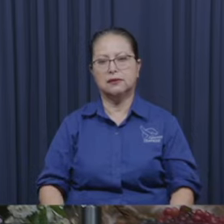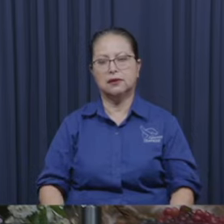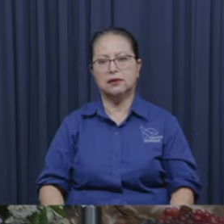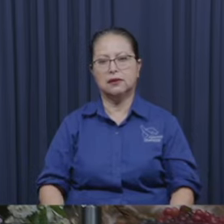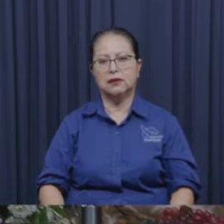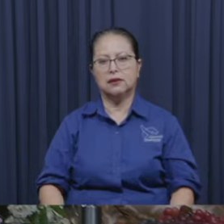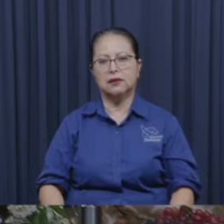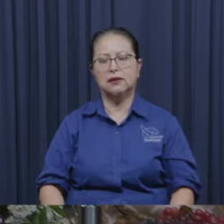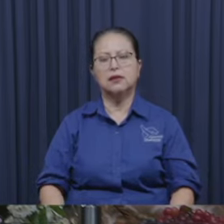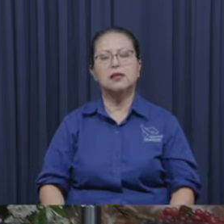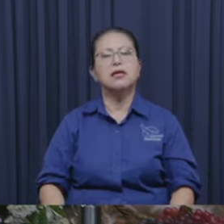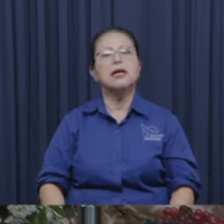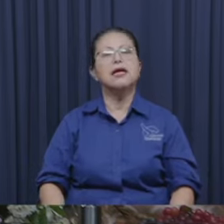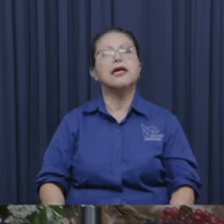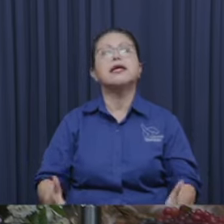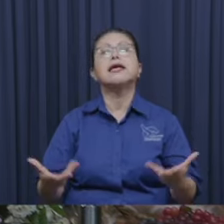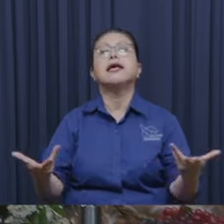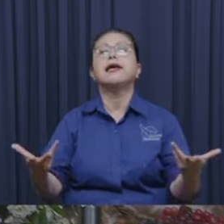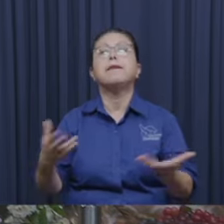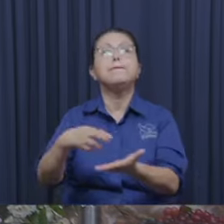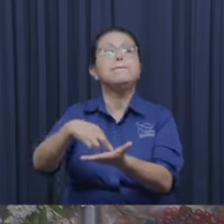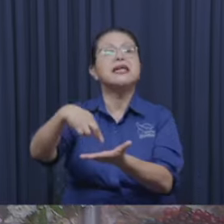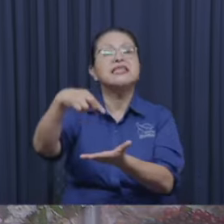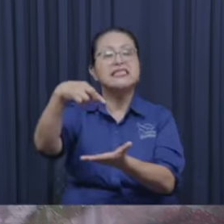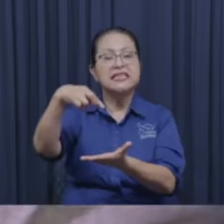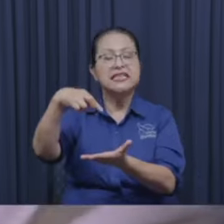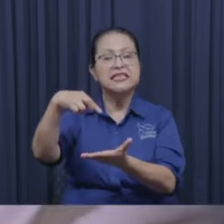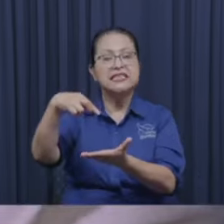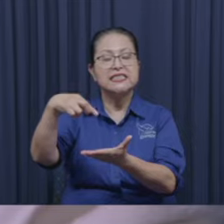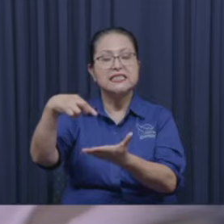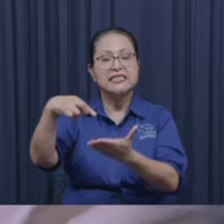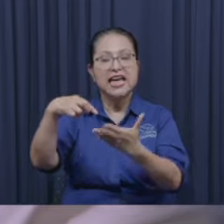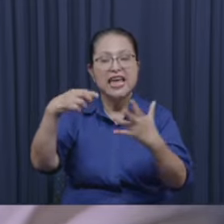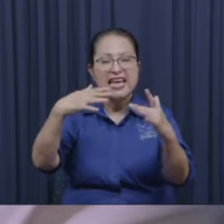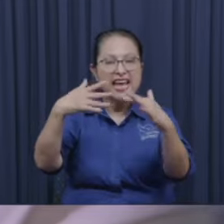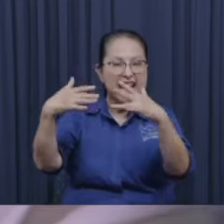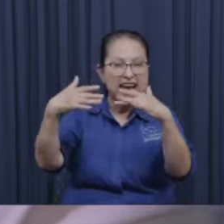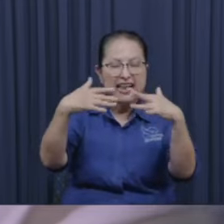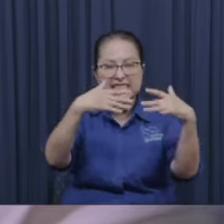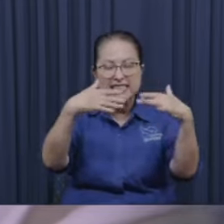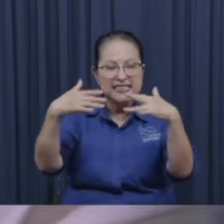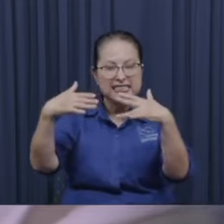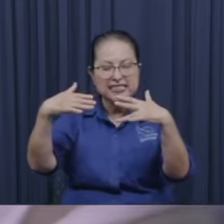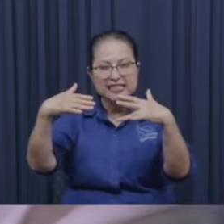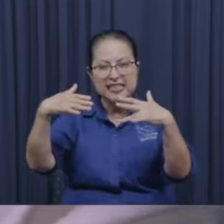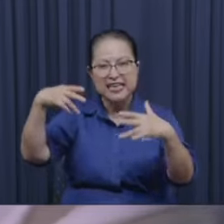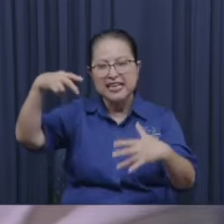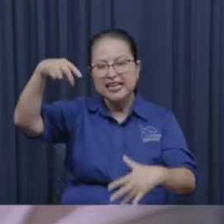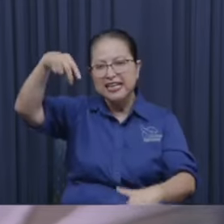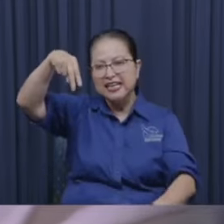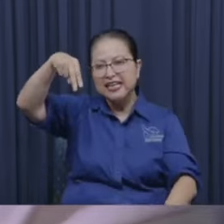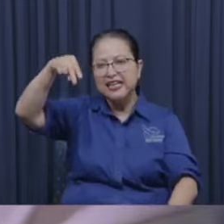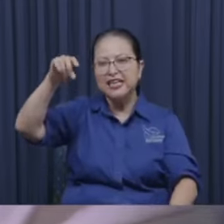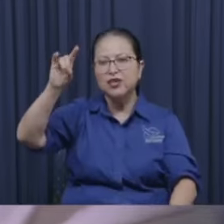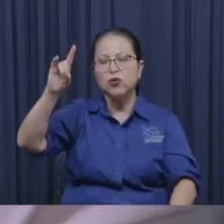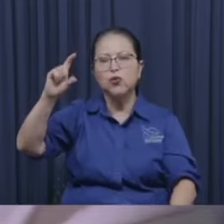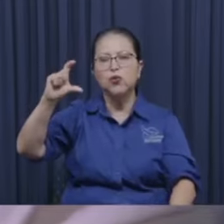Quiénes tienen armas nucleares Quiénes Rusia Estados